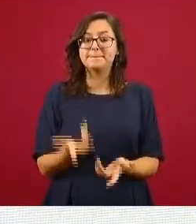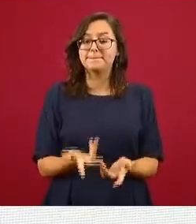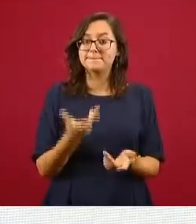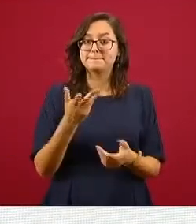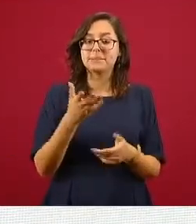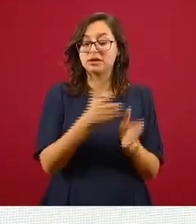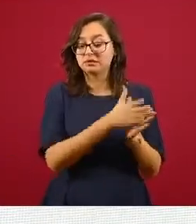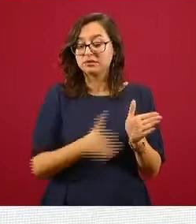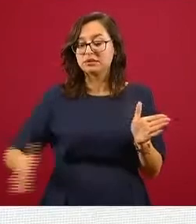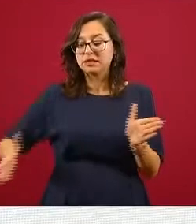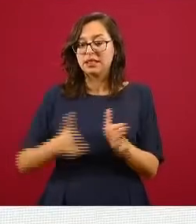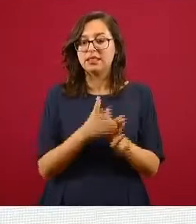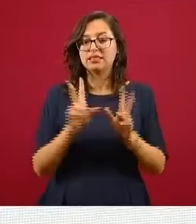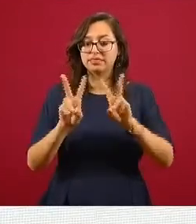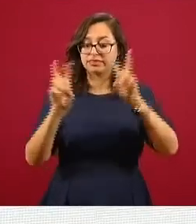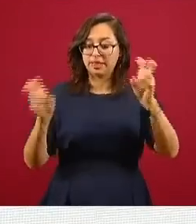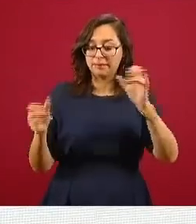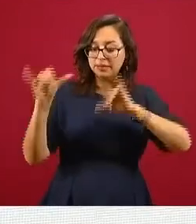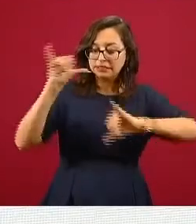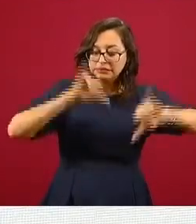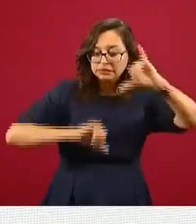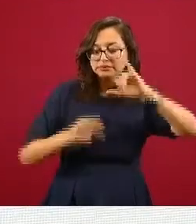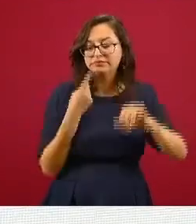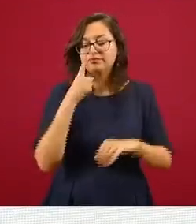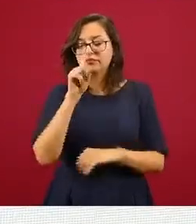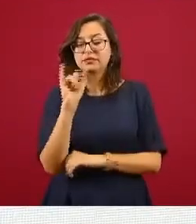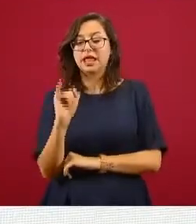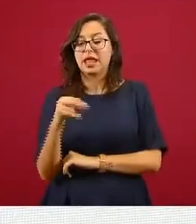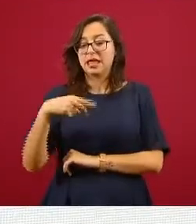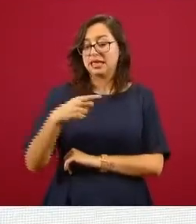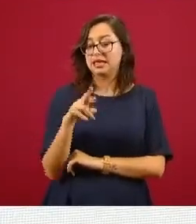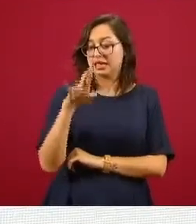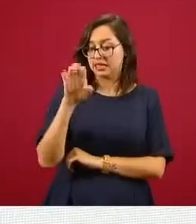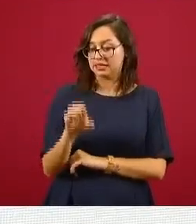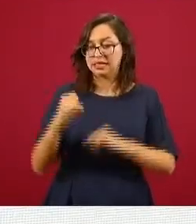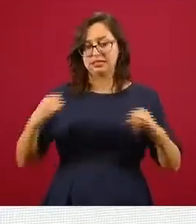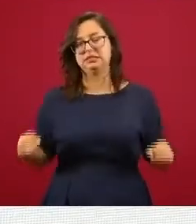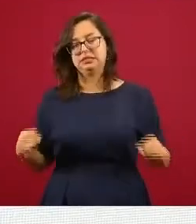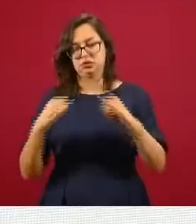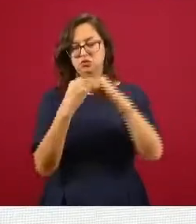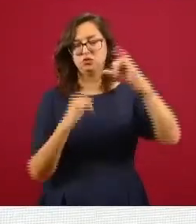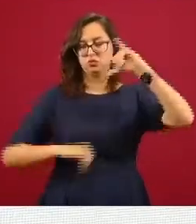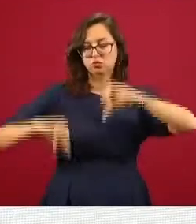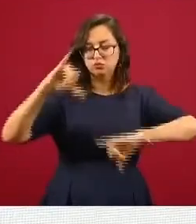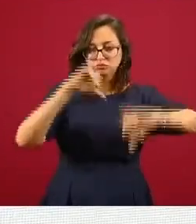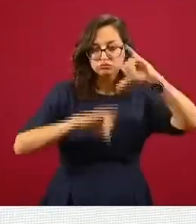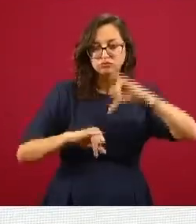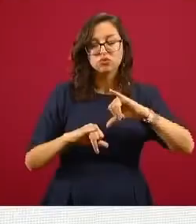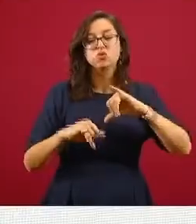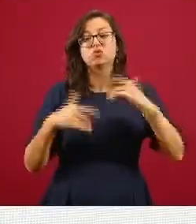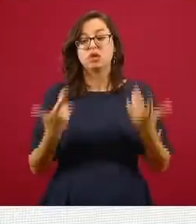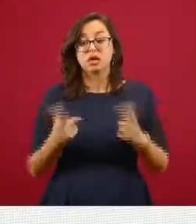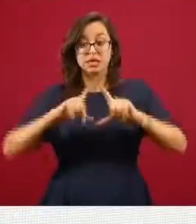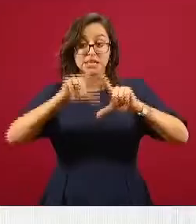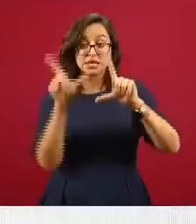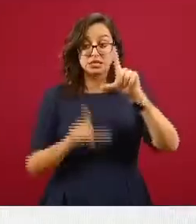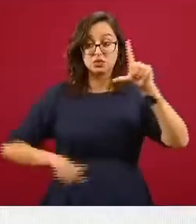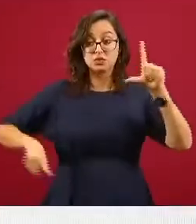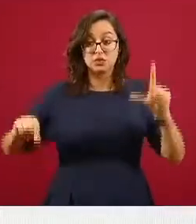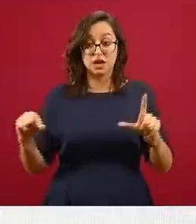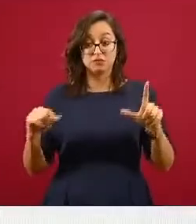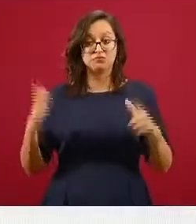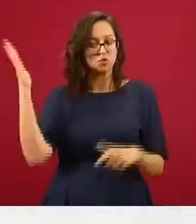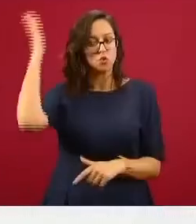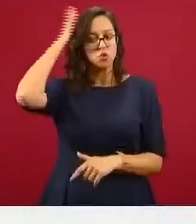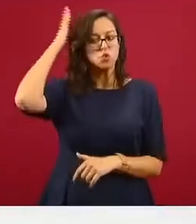laboratorio. Nuestro INDRE, nuestro Instituto de Diagnóstico y Referencia Epidemiológicos, es un laboratorio nacional de